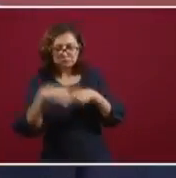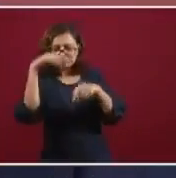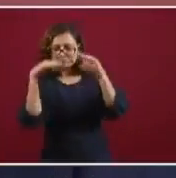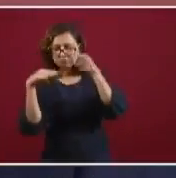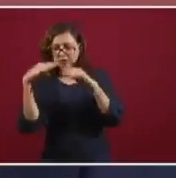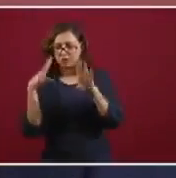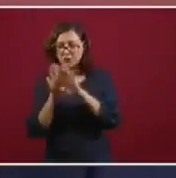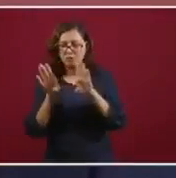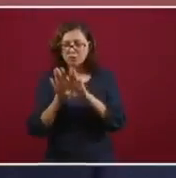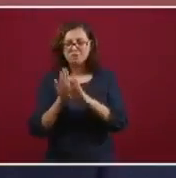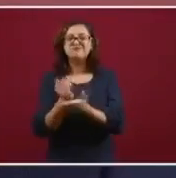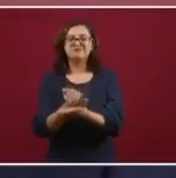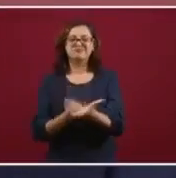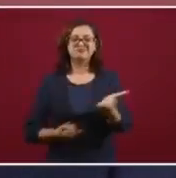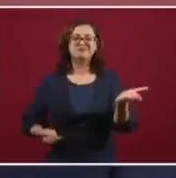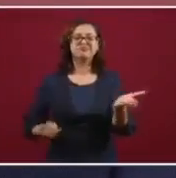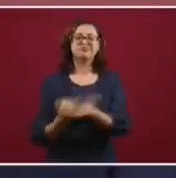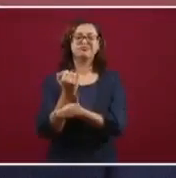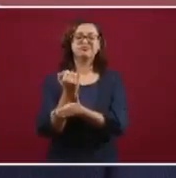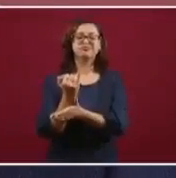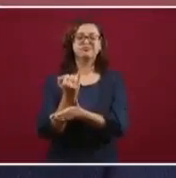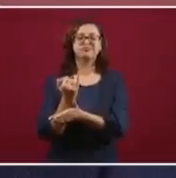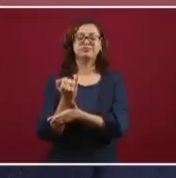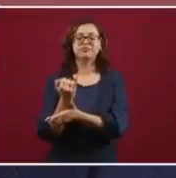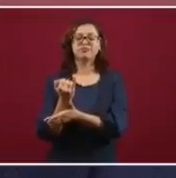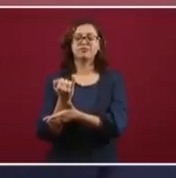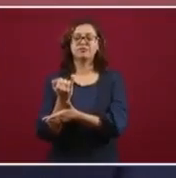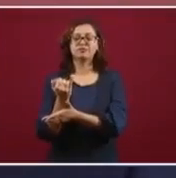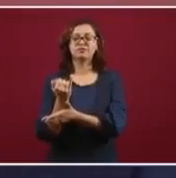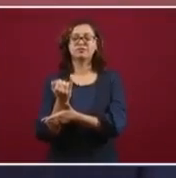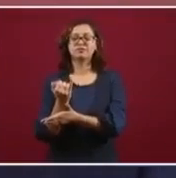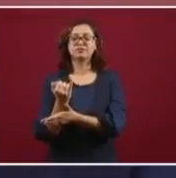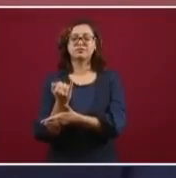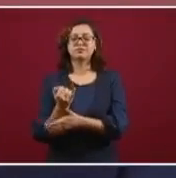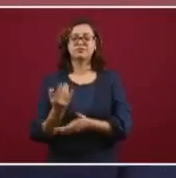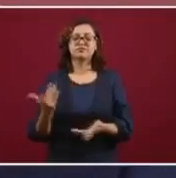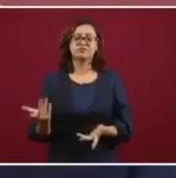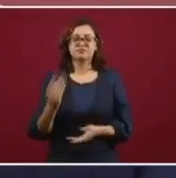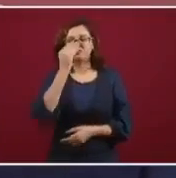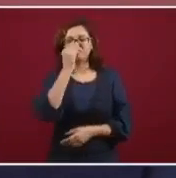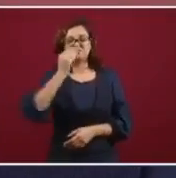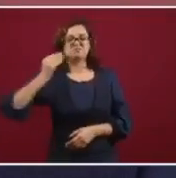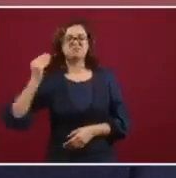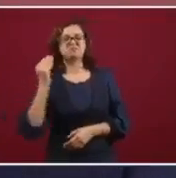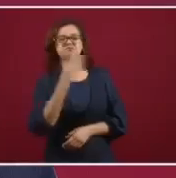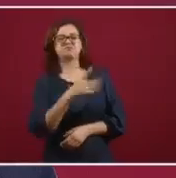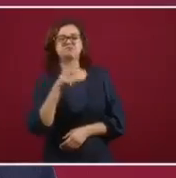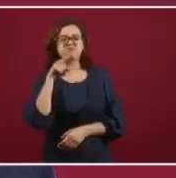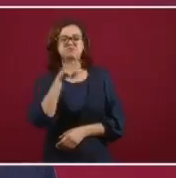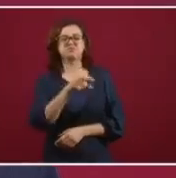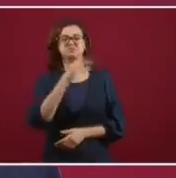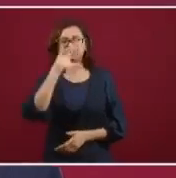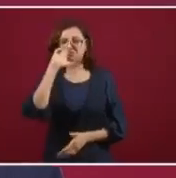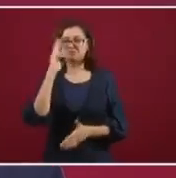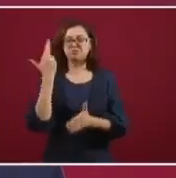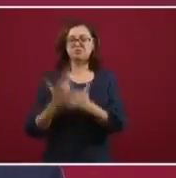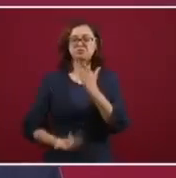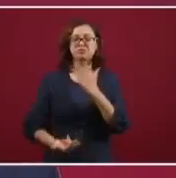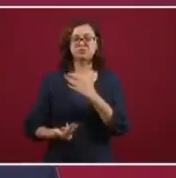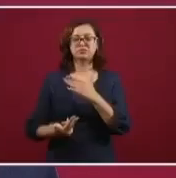la conclusión que había que fabricarme el delito